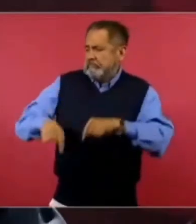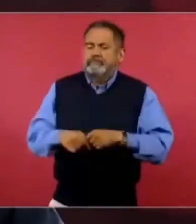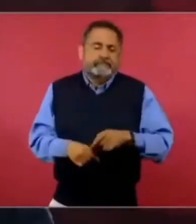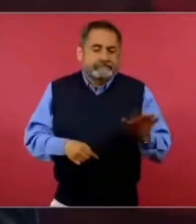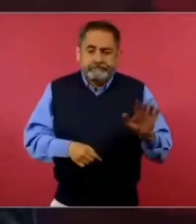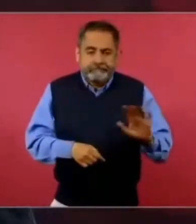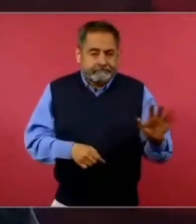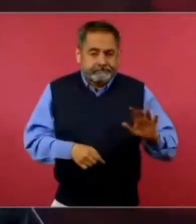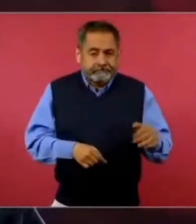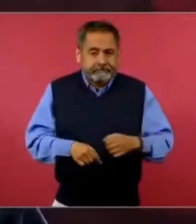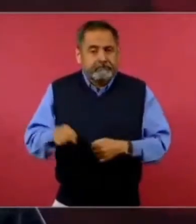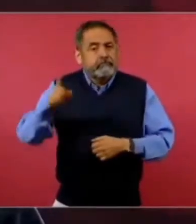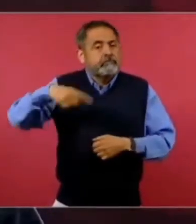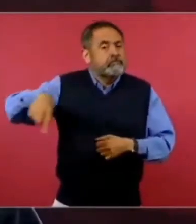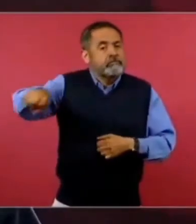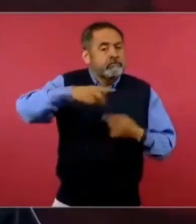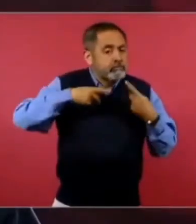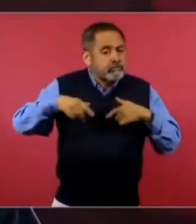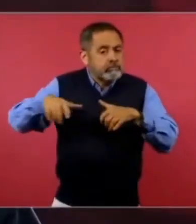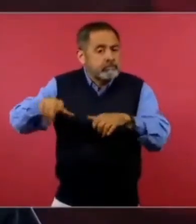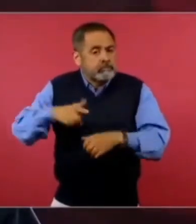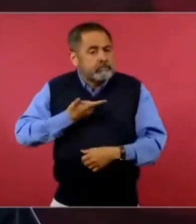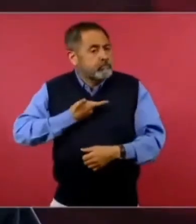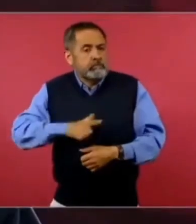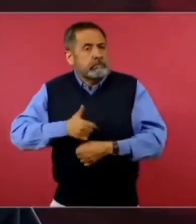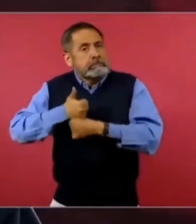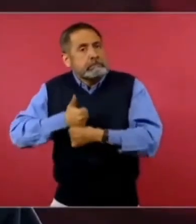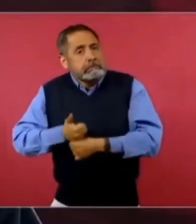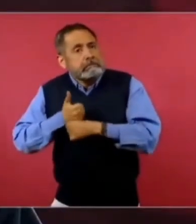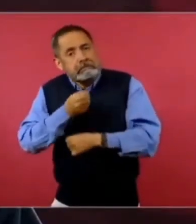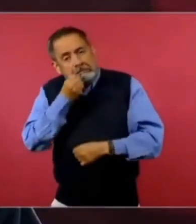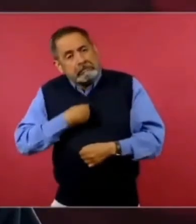porque el pueblo no es masoquista.